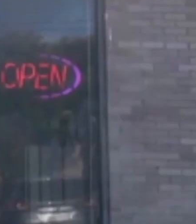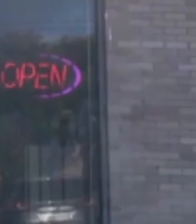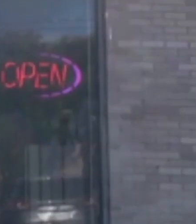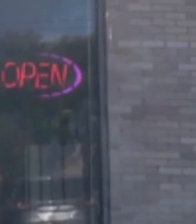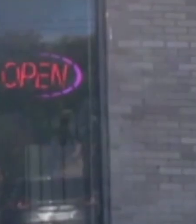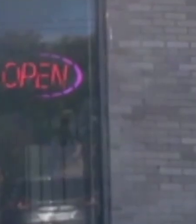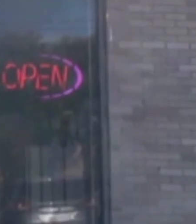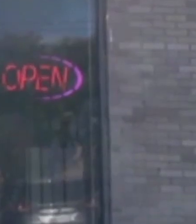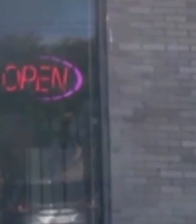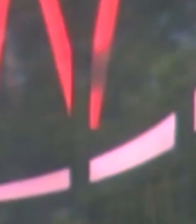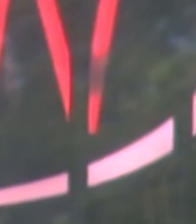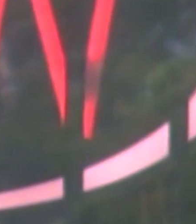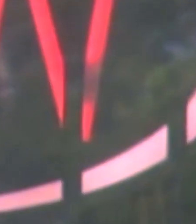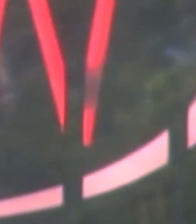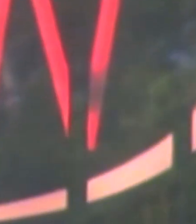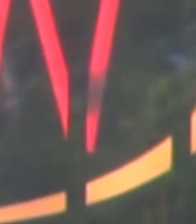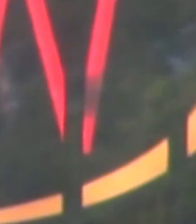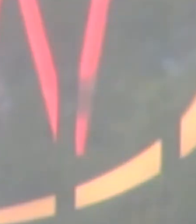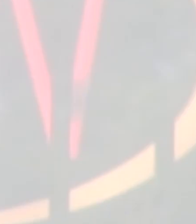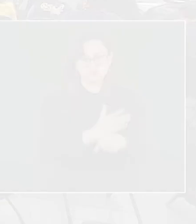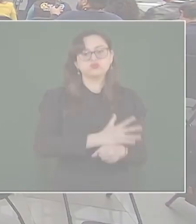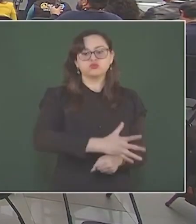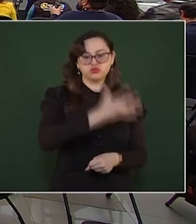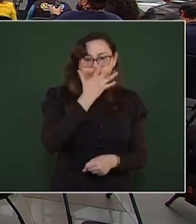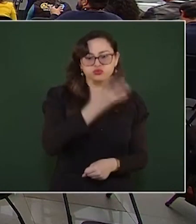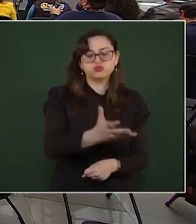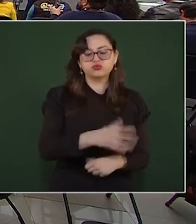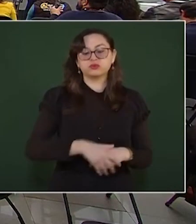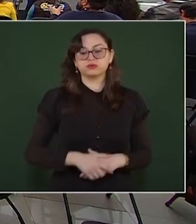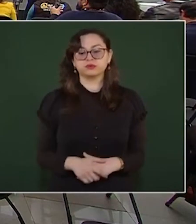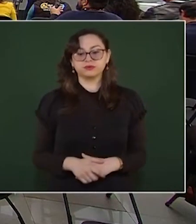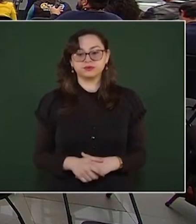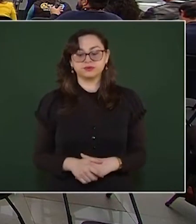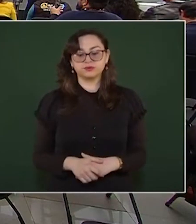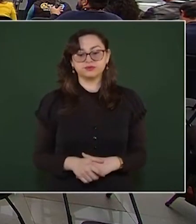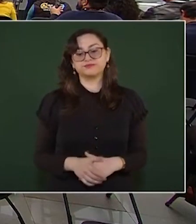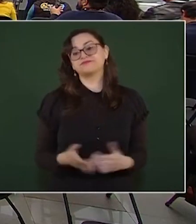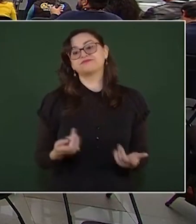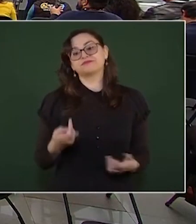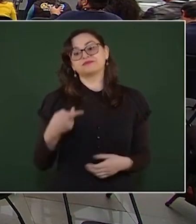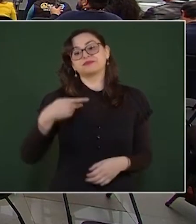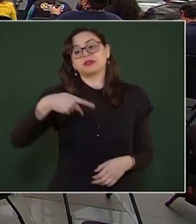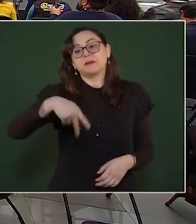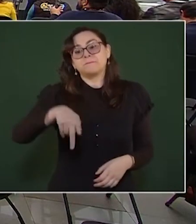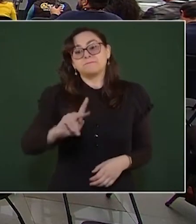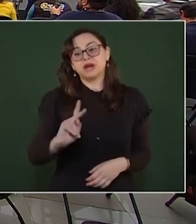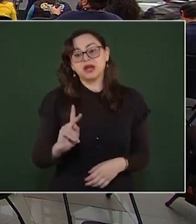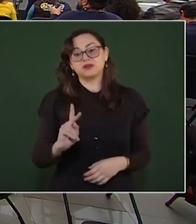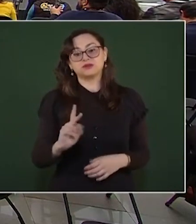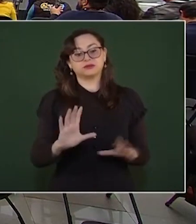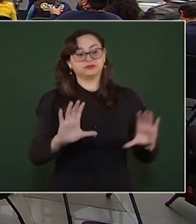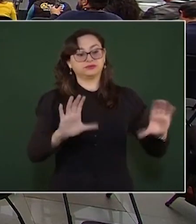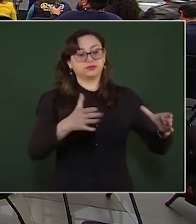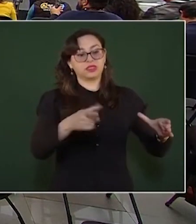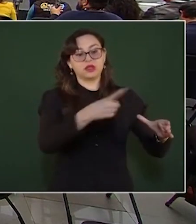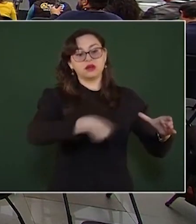combatir las causas que originan la inseguridad y la violencia. ¿Pero qué piensan los conservadores?